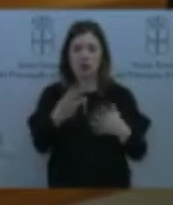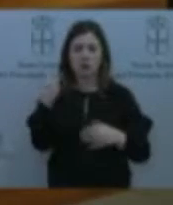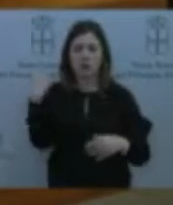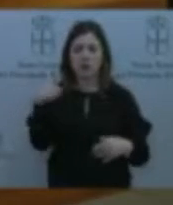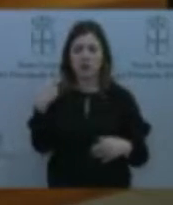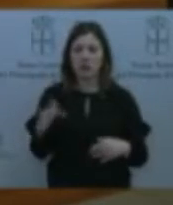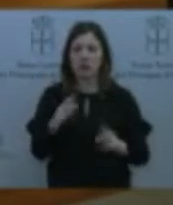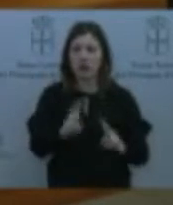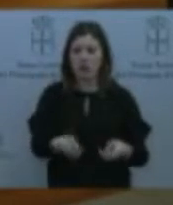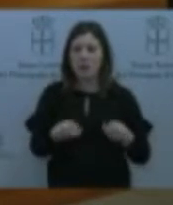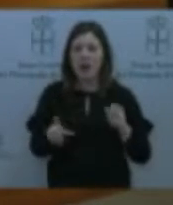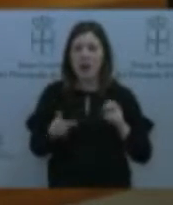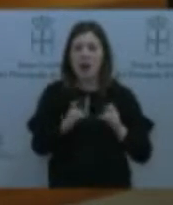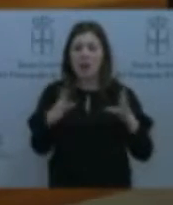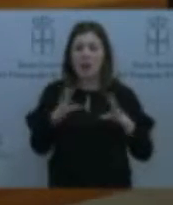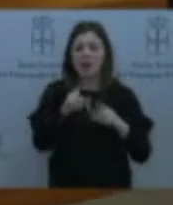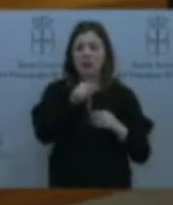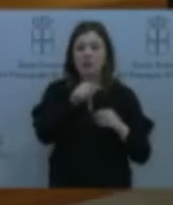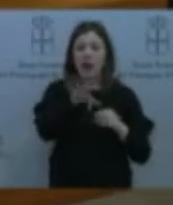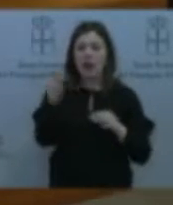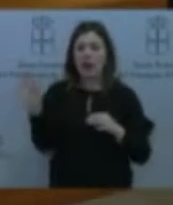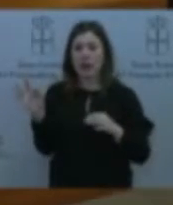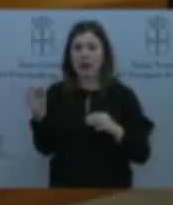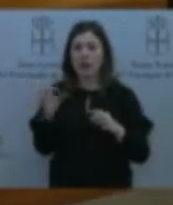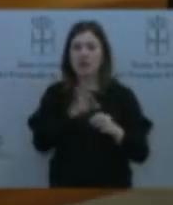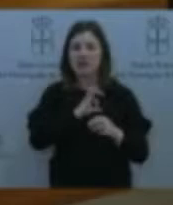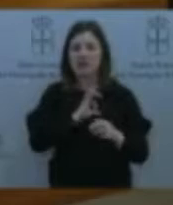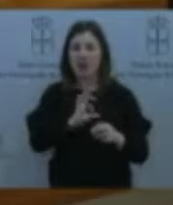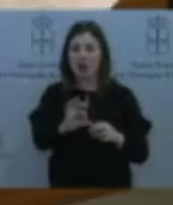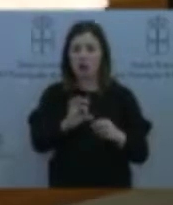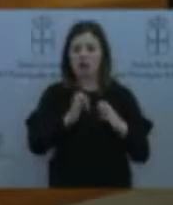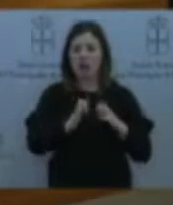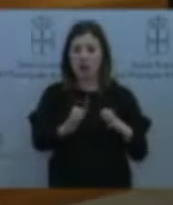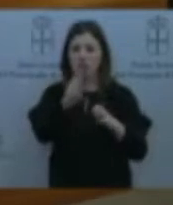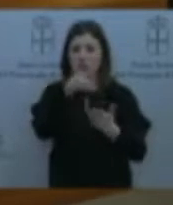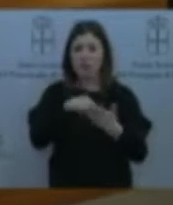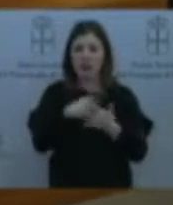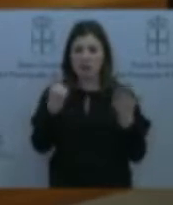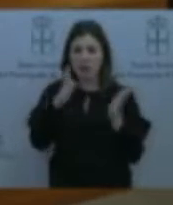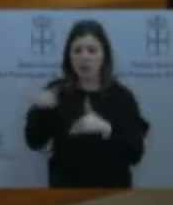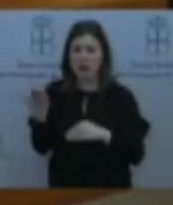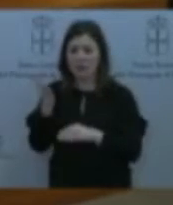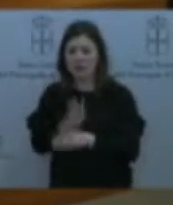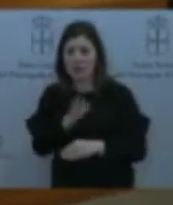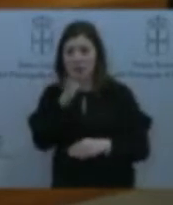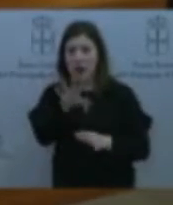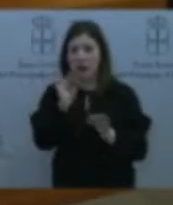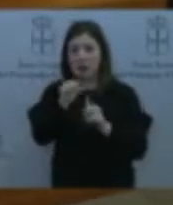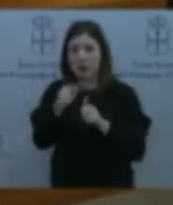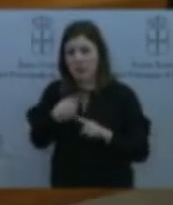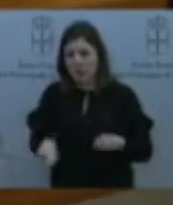que se presentaría a final de 2016 para que se eligiese de forma distinta, reformas en justicia